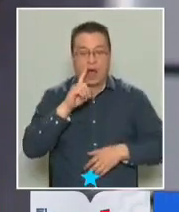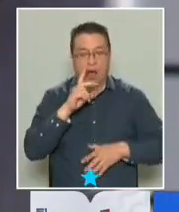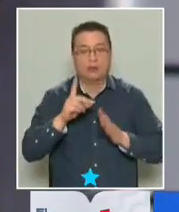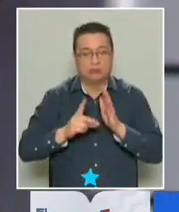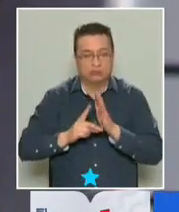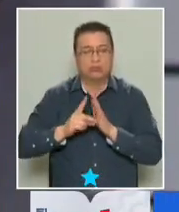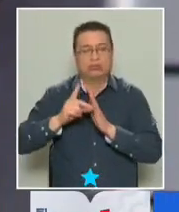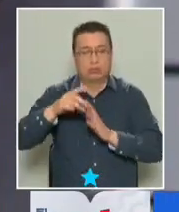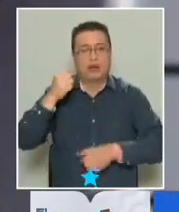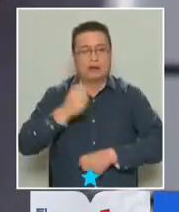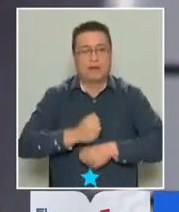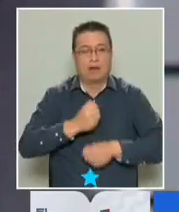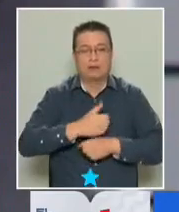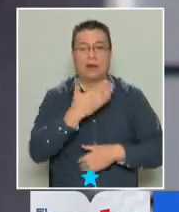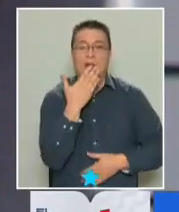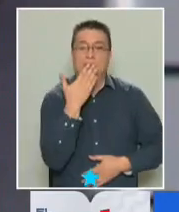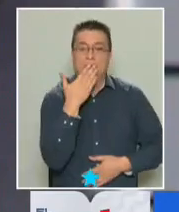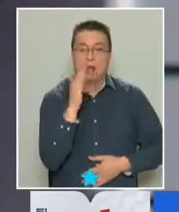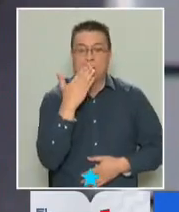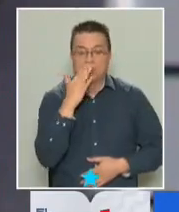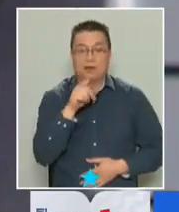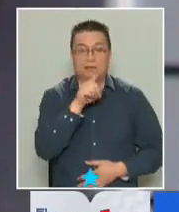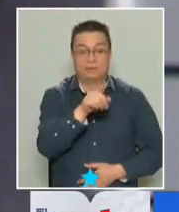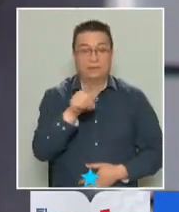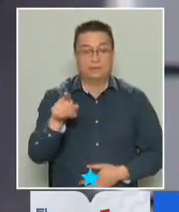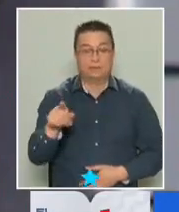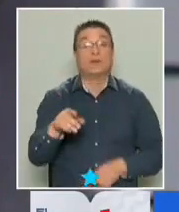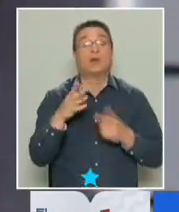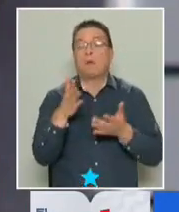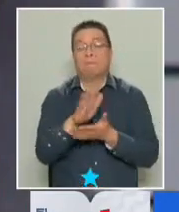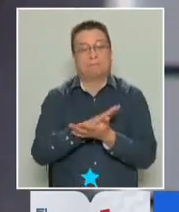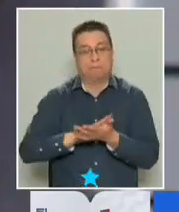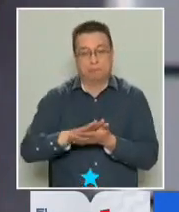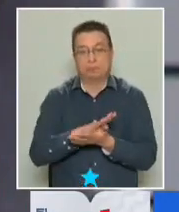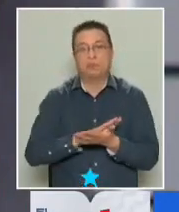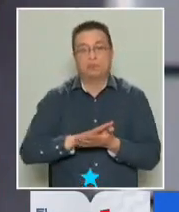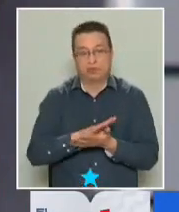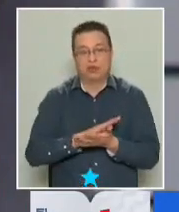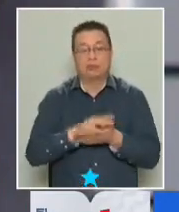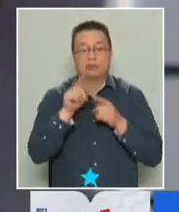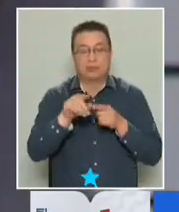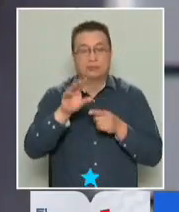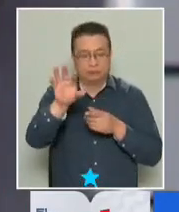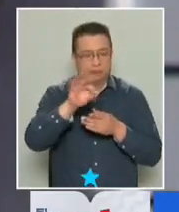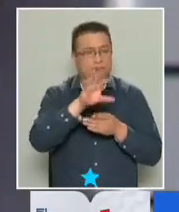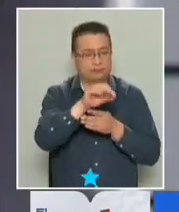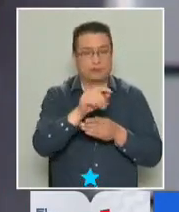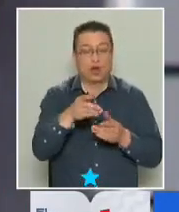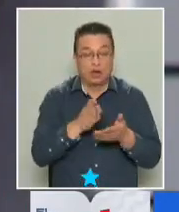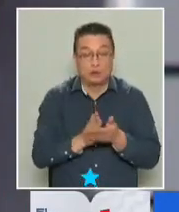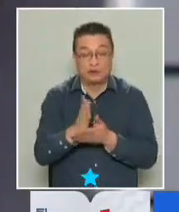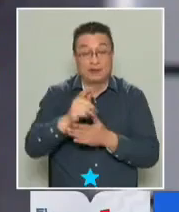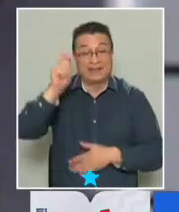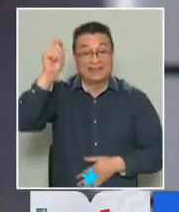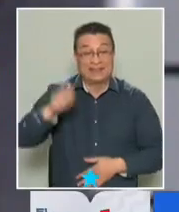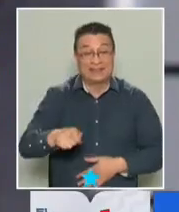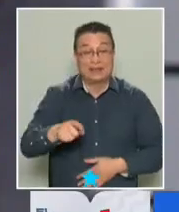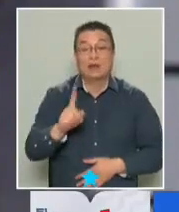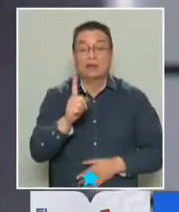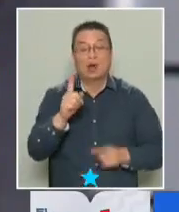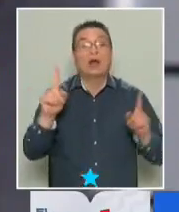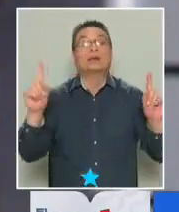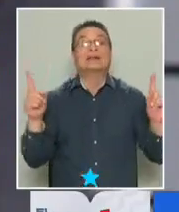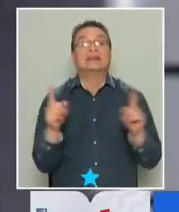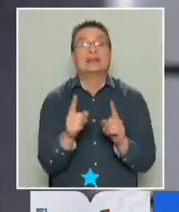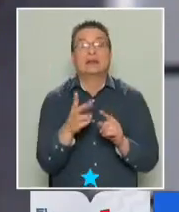trabajo con expertos en donde por ejemplo consignar a comienzos de la sentencia una síntesis